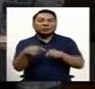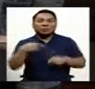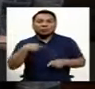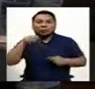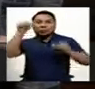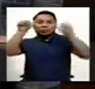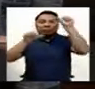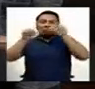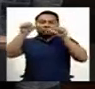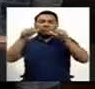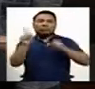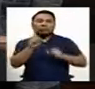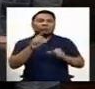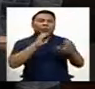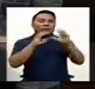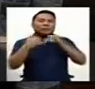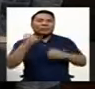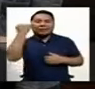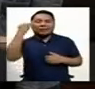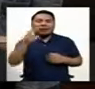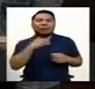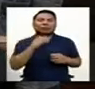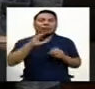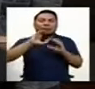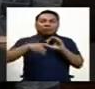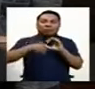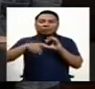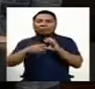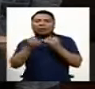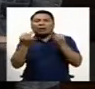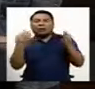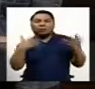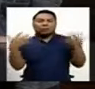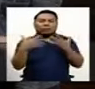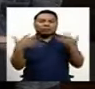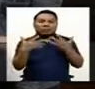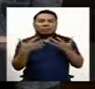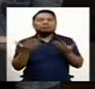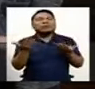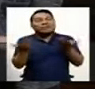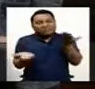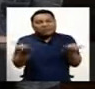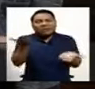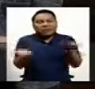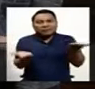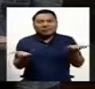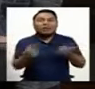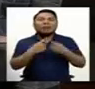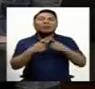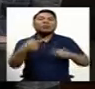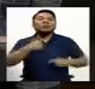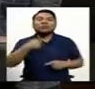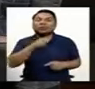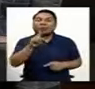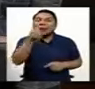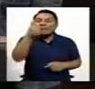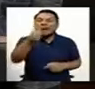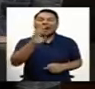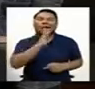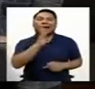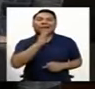pude comunicar bien mis ideas. Puede ser. La verdad es que no soy un buen